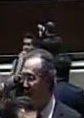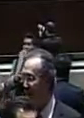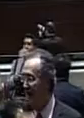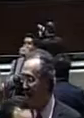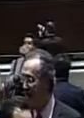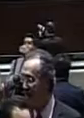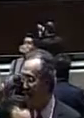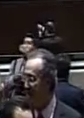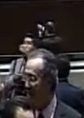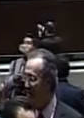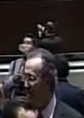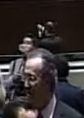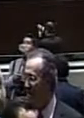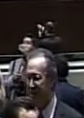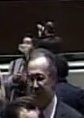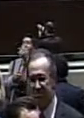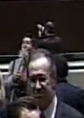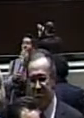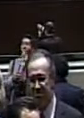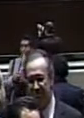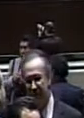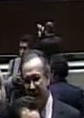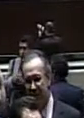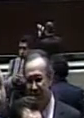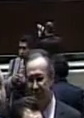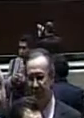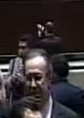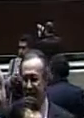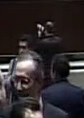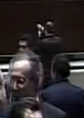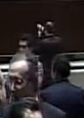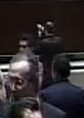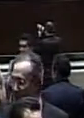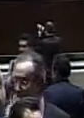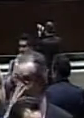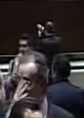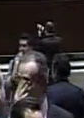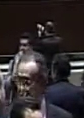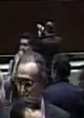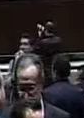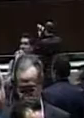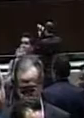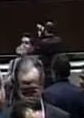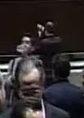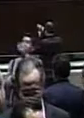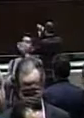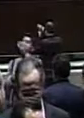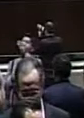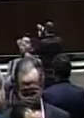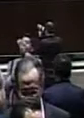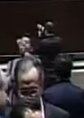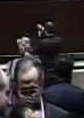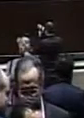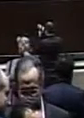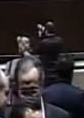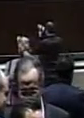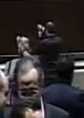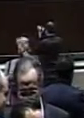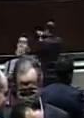sobrerepresentación del Poder Ejecutivo, donde la participación de los representantes del sector de mérito